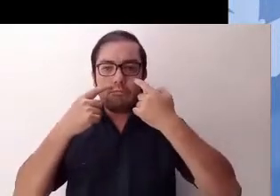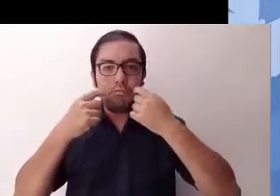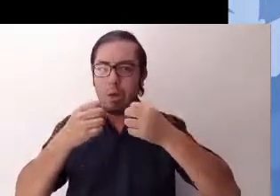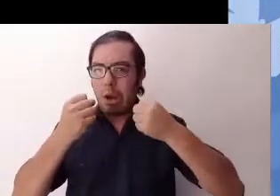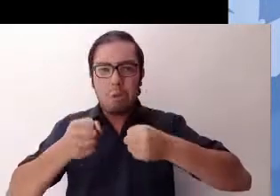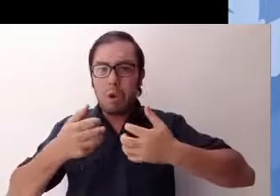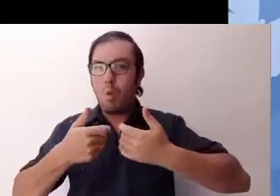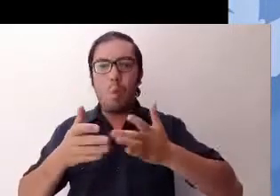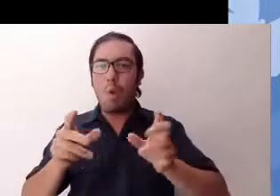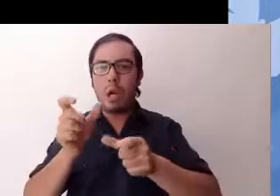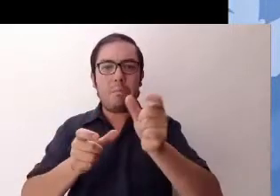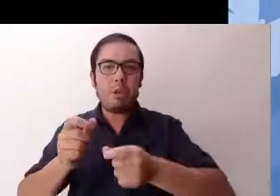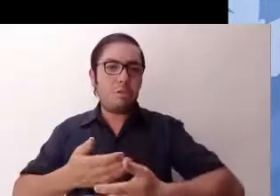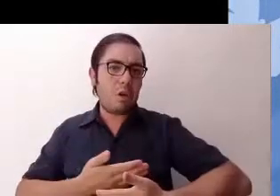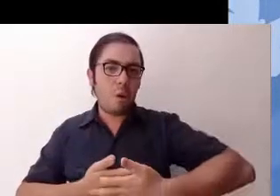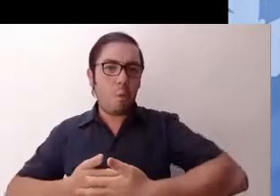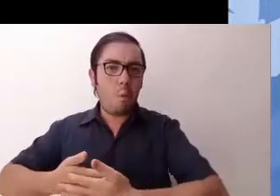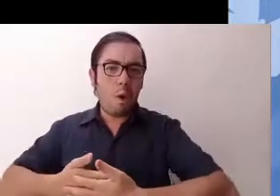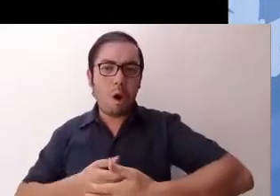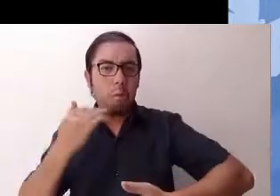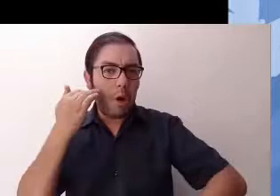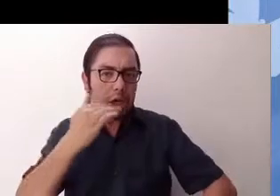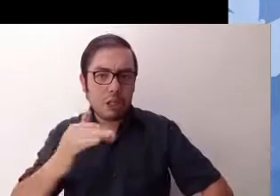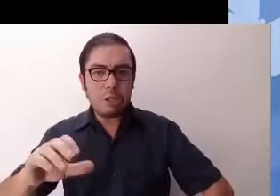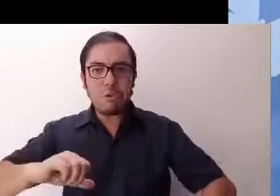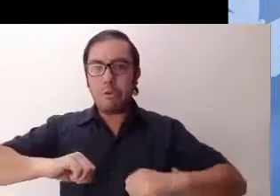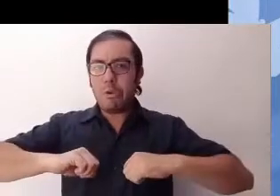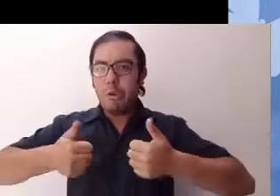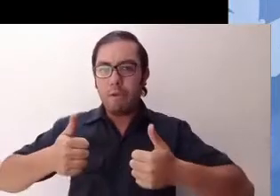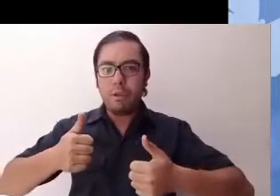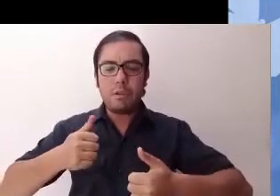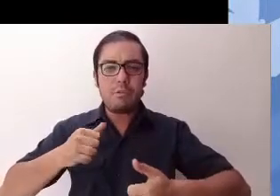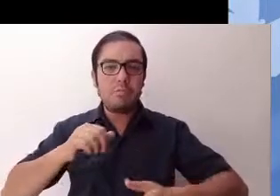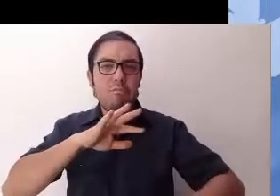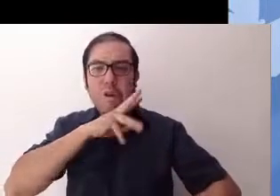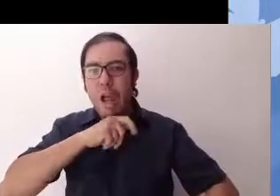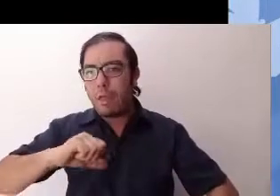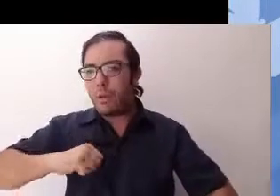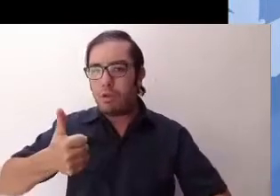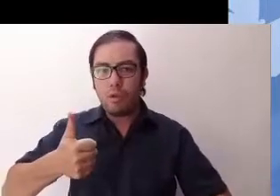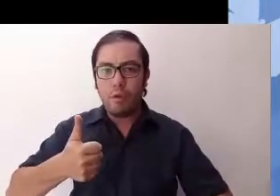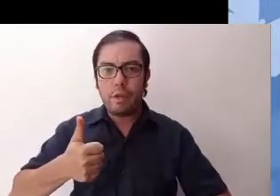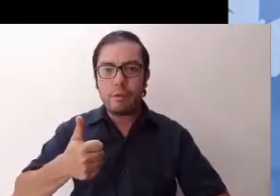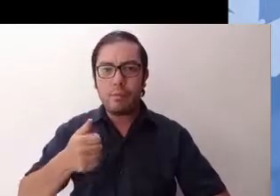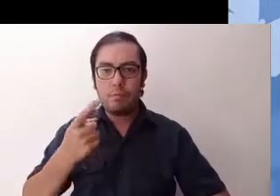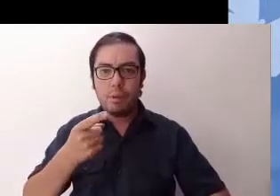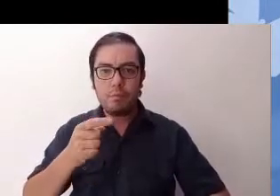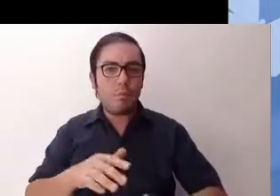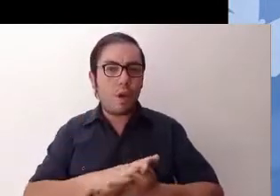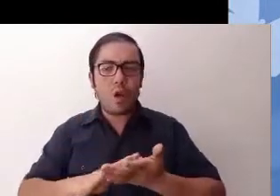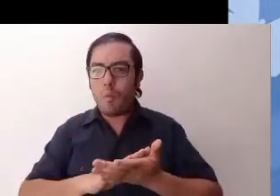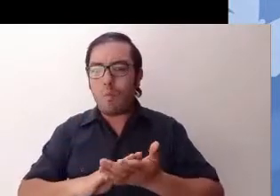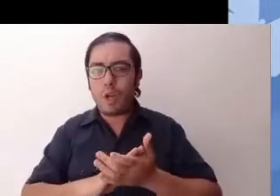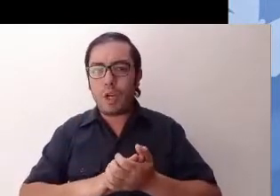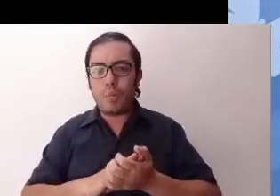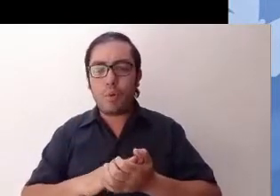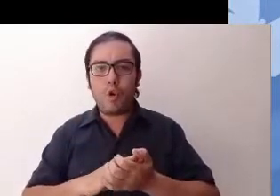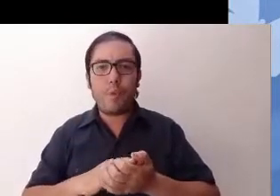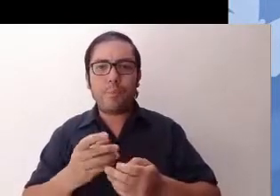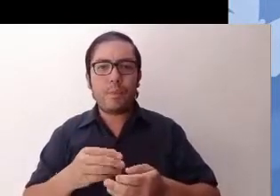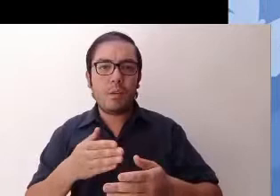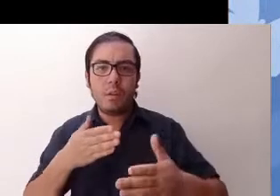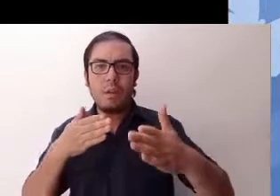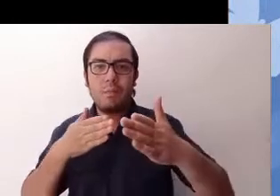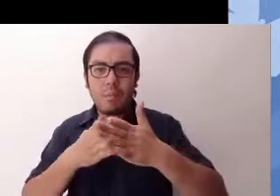como adultos jóvenes. ¿Qué es una obstrucción de la vía aérea? Es el taponamiento de la vía aérea producto de un